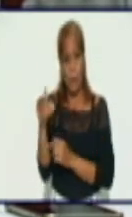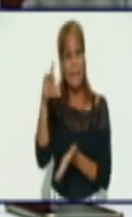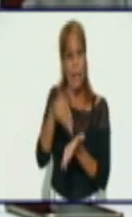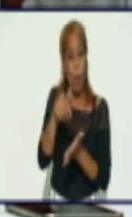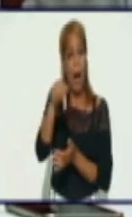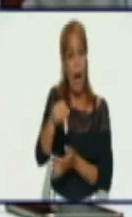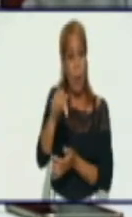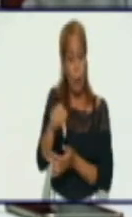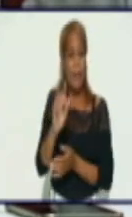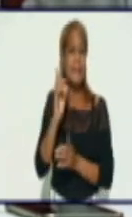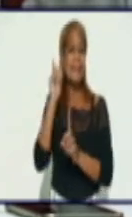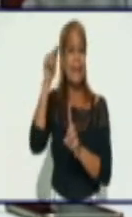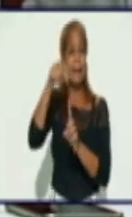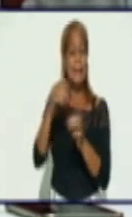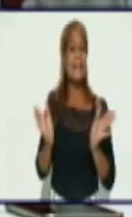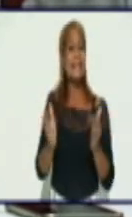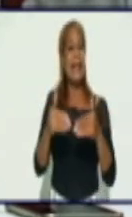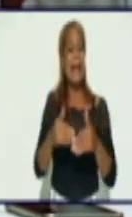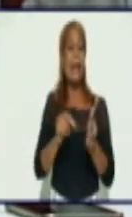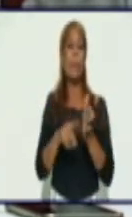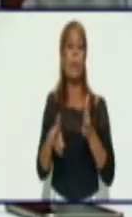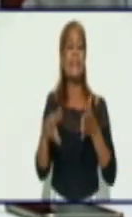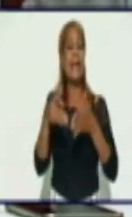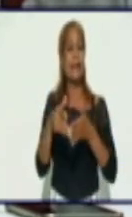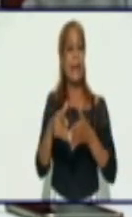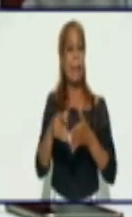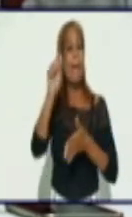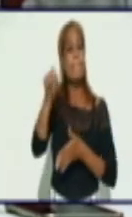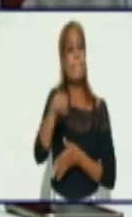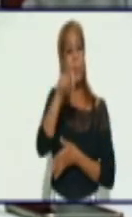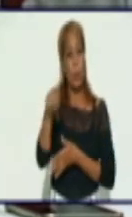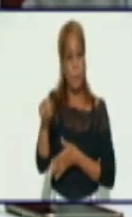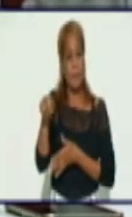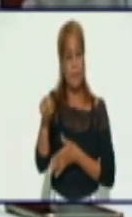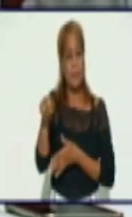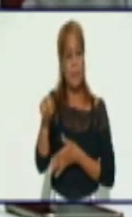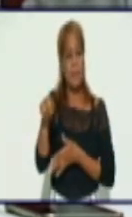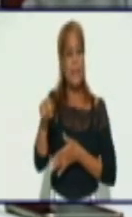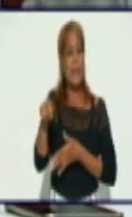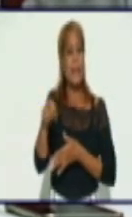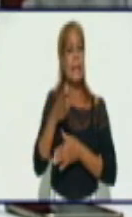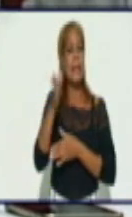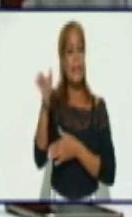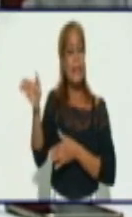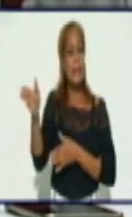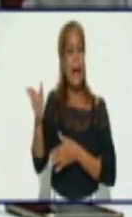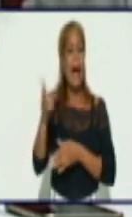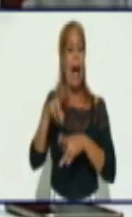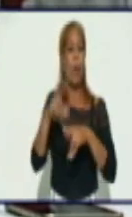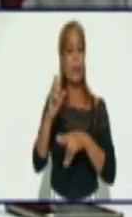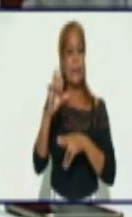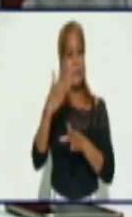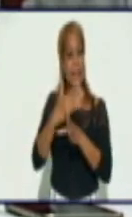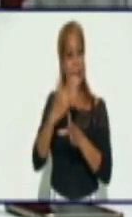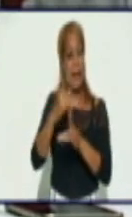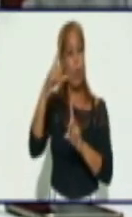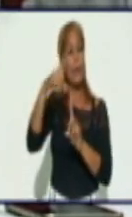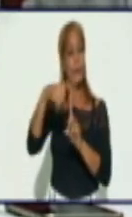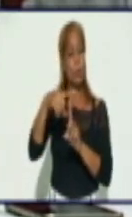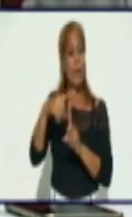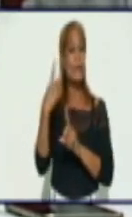busca el objetivo de cerrar la provincia de granma prohibir el acceso a las provincias de holguín santiago de cuba y las tunas sólo